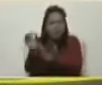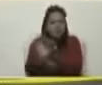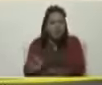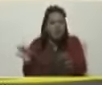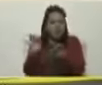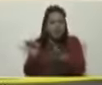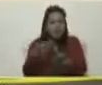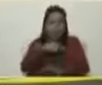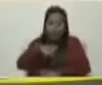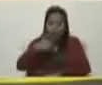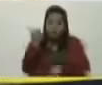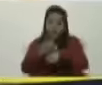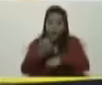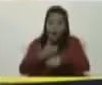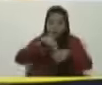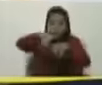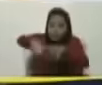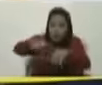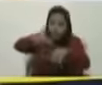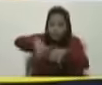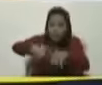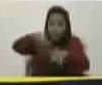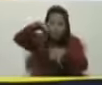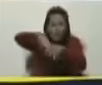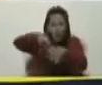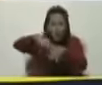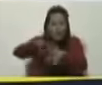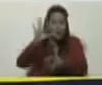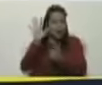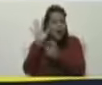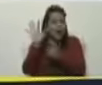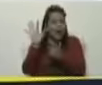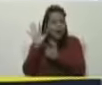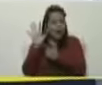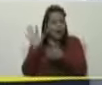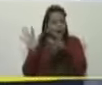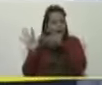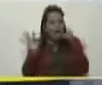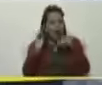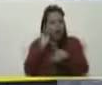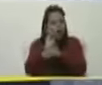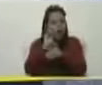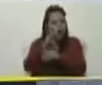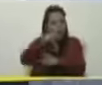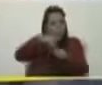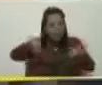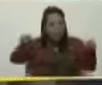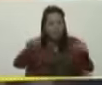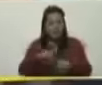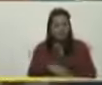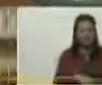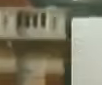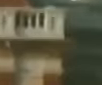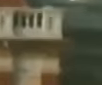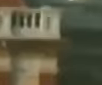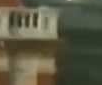mano, es donde se cuida la tierra. Entonces es nuestro principal.